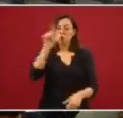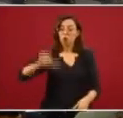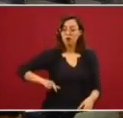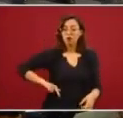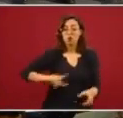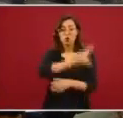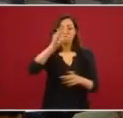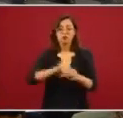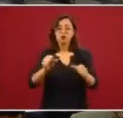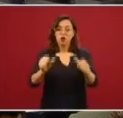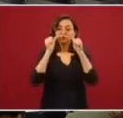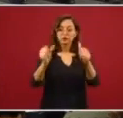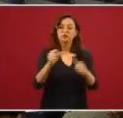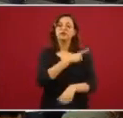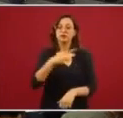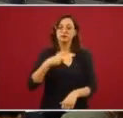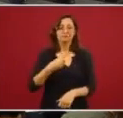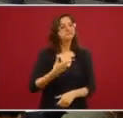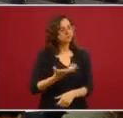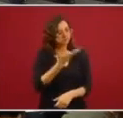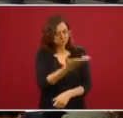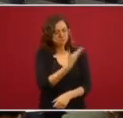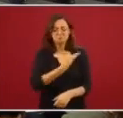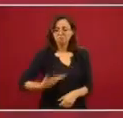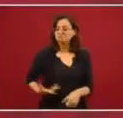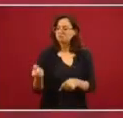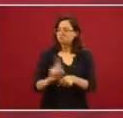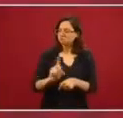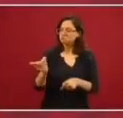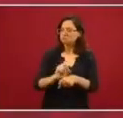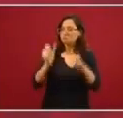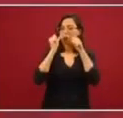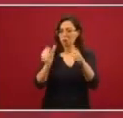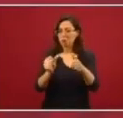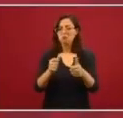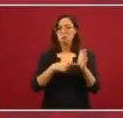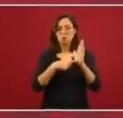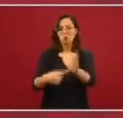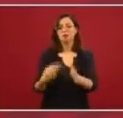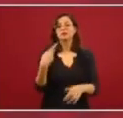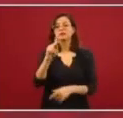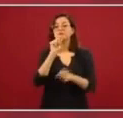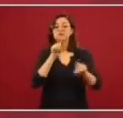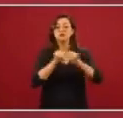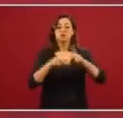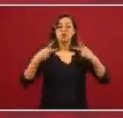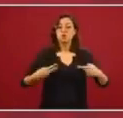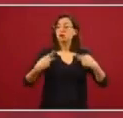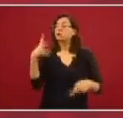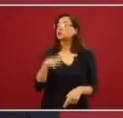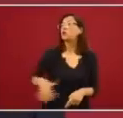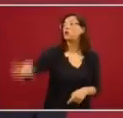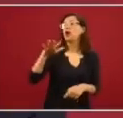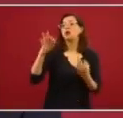y eso señor presidente usted lo demuestra todos los días pero requiere también la implicación de toda la sociedad aquí no